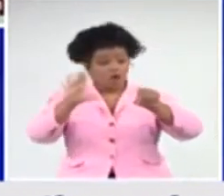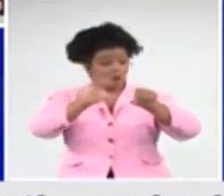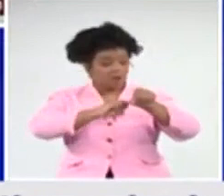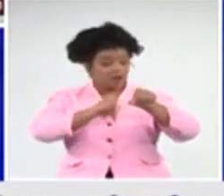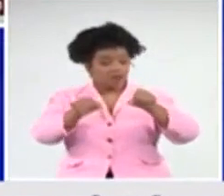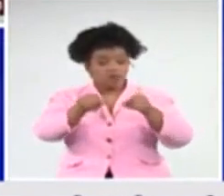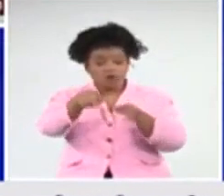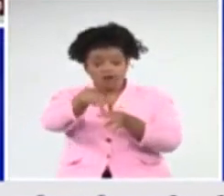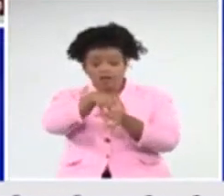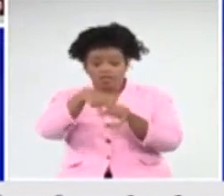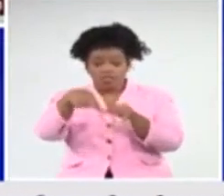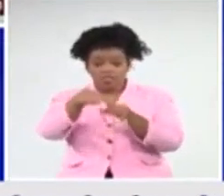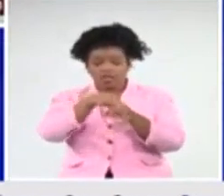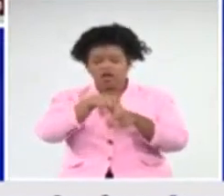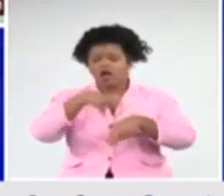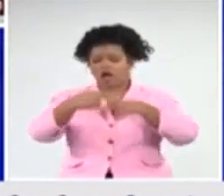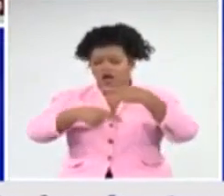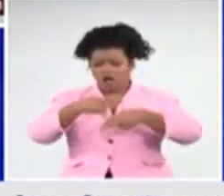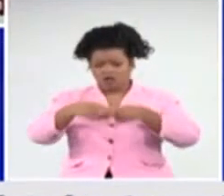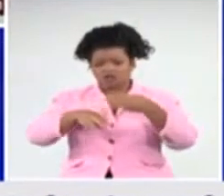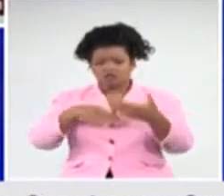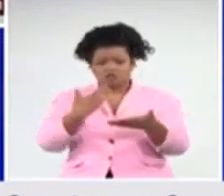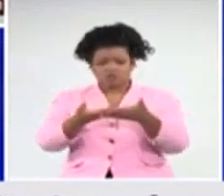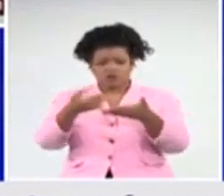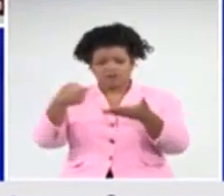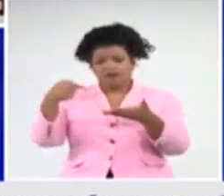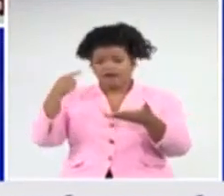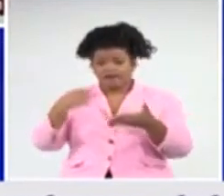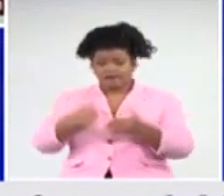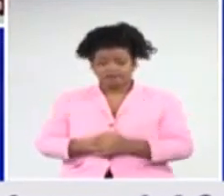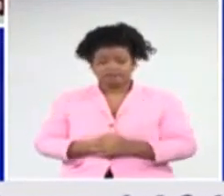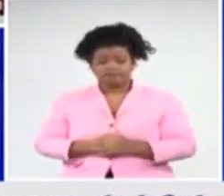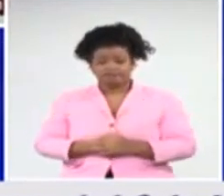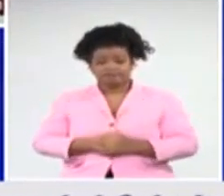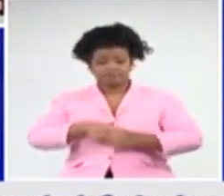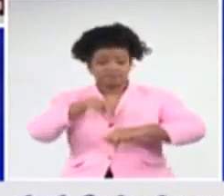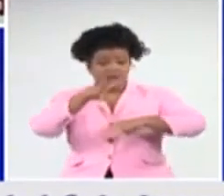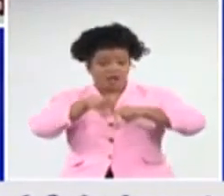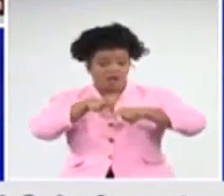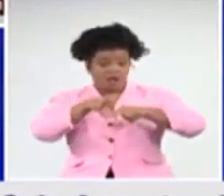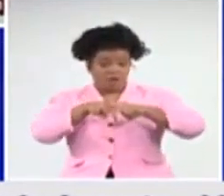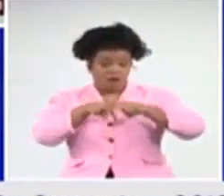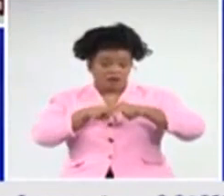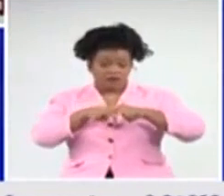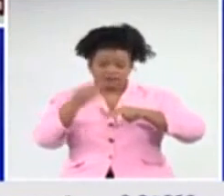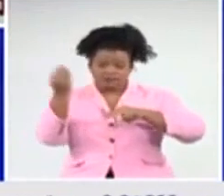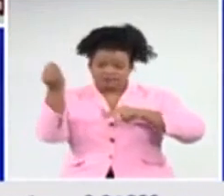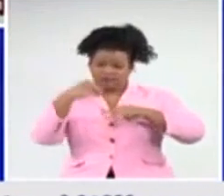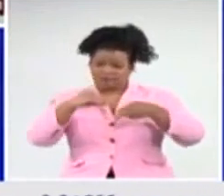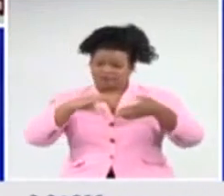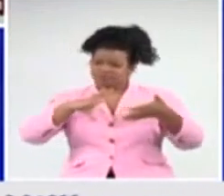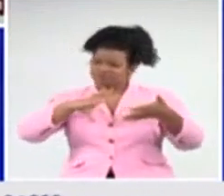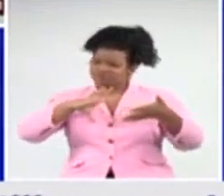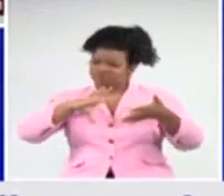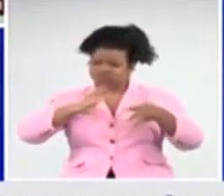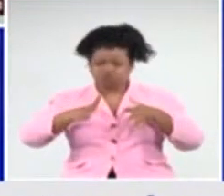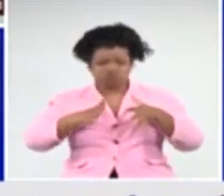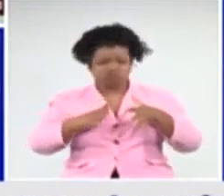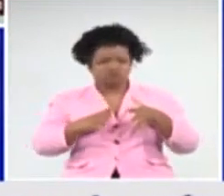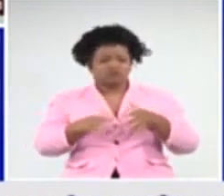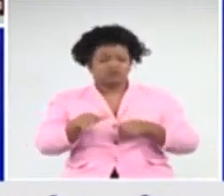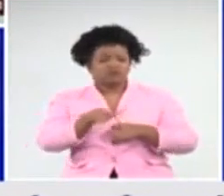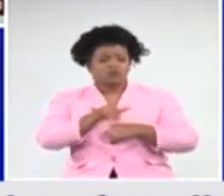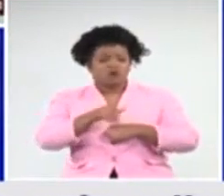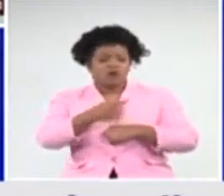se procesaron muestras en el día de ayer, y La Habana, con una complejidad y además con una